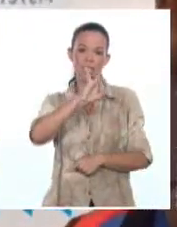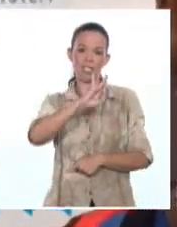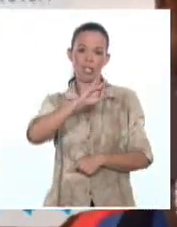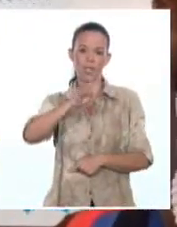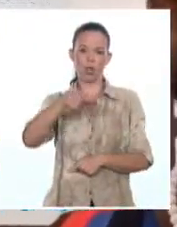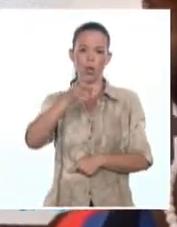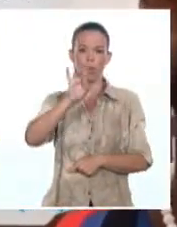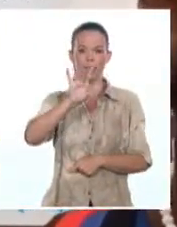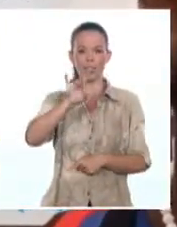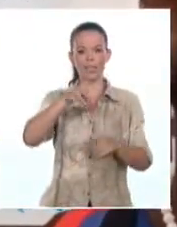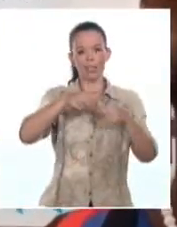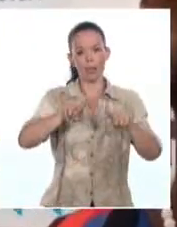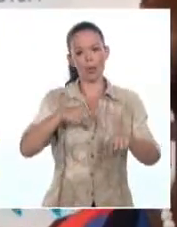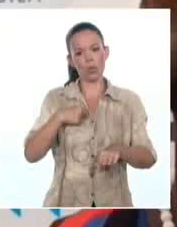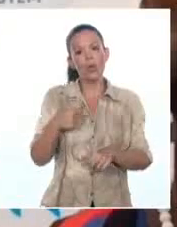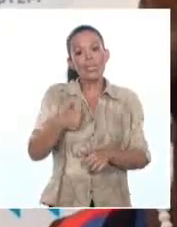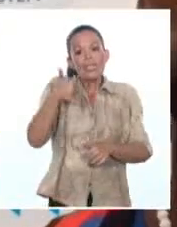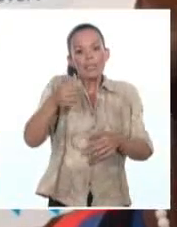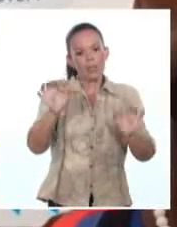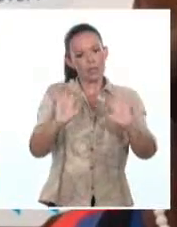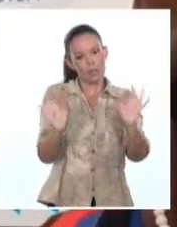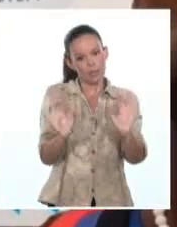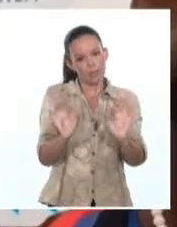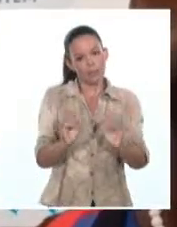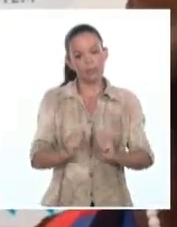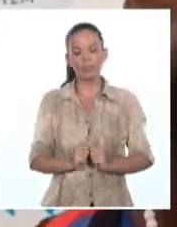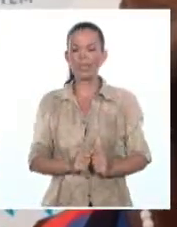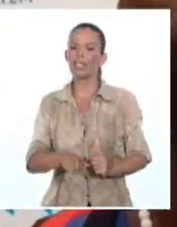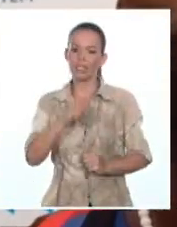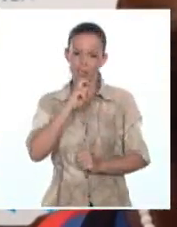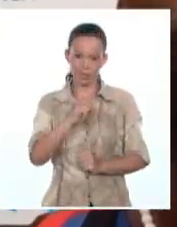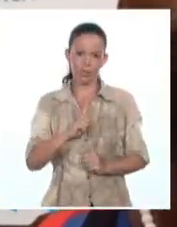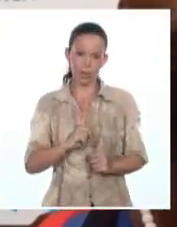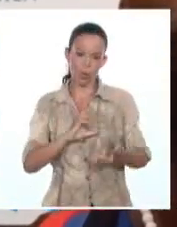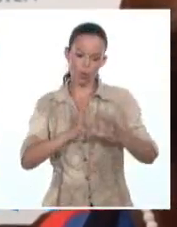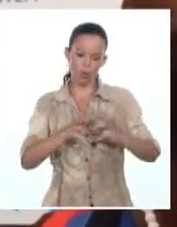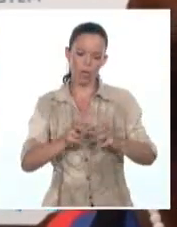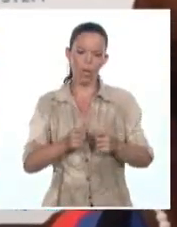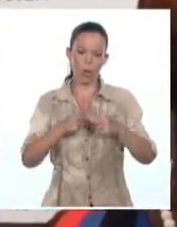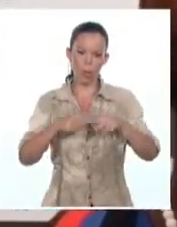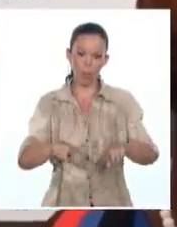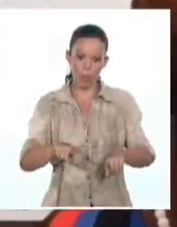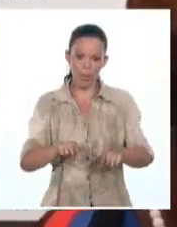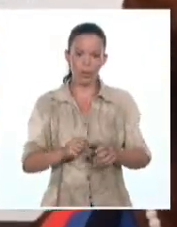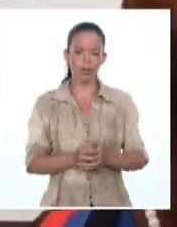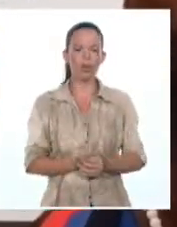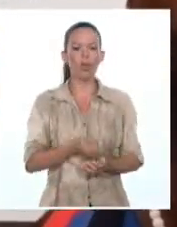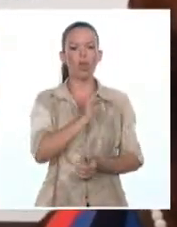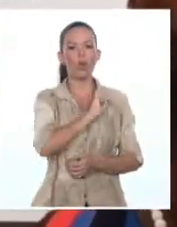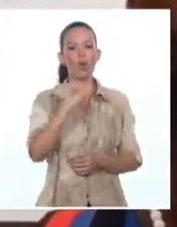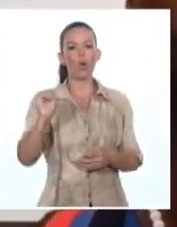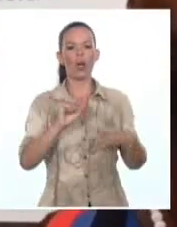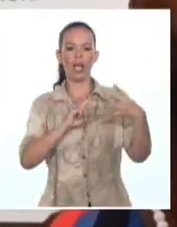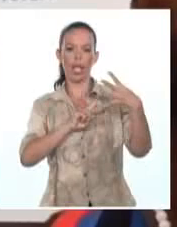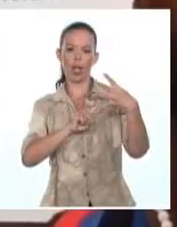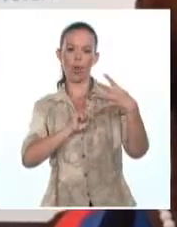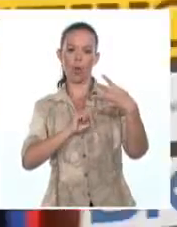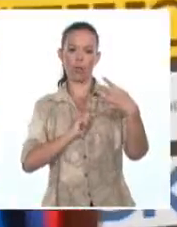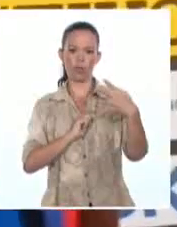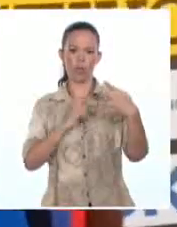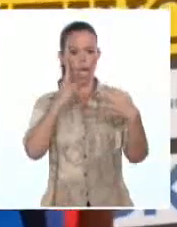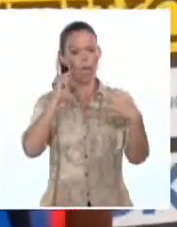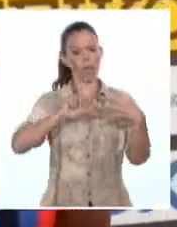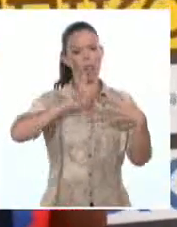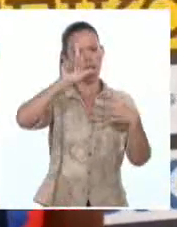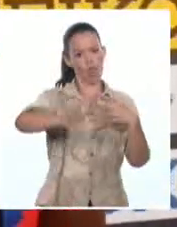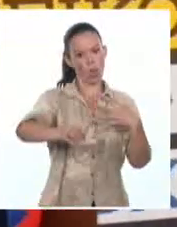buenos ya que la clasificación es un poco complejas pero bueno ya se logró el objetivo creo que a la final y el lunes será una buena